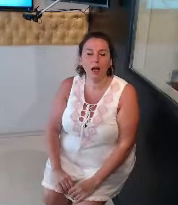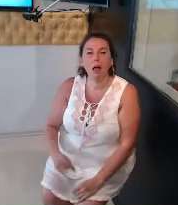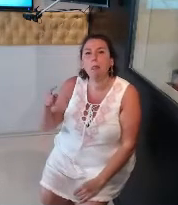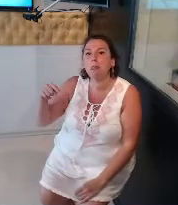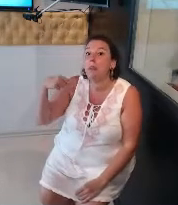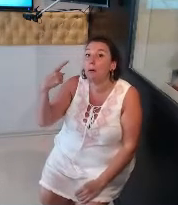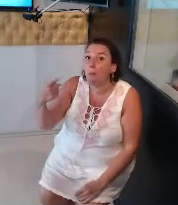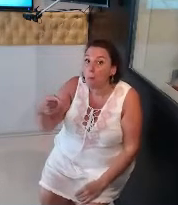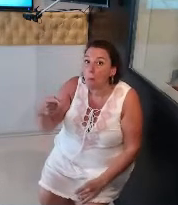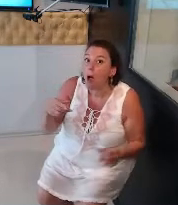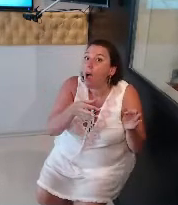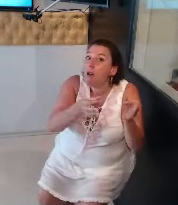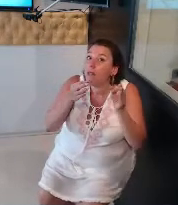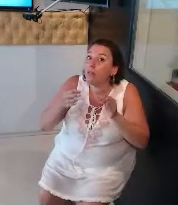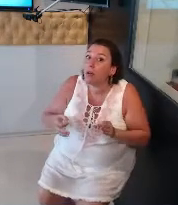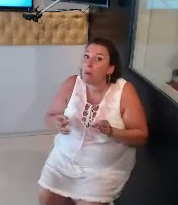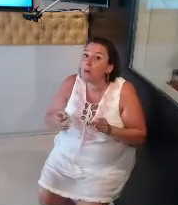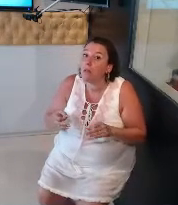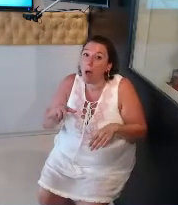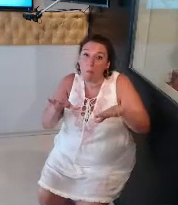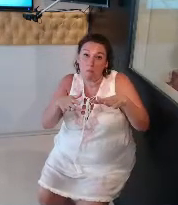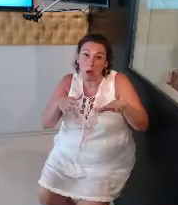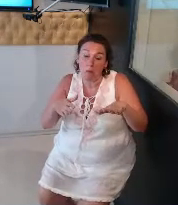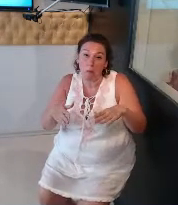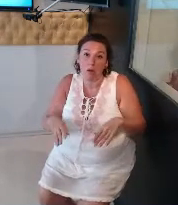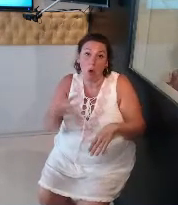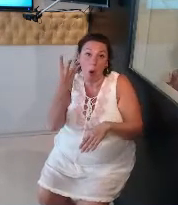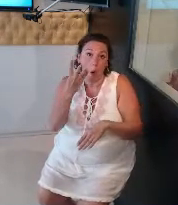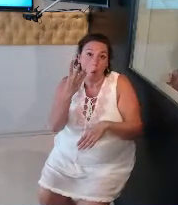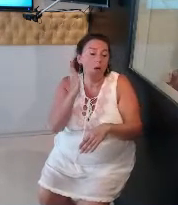las 2 hasta las 4,